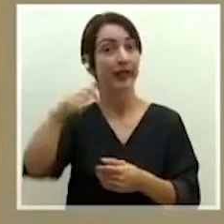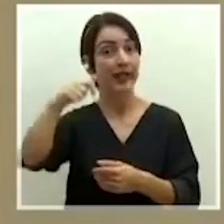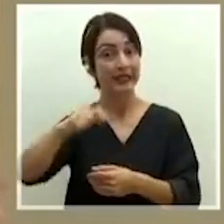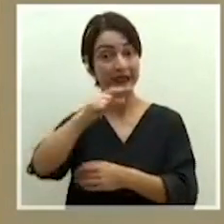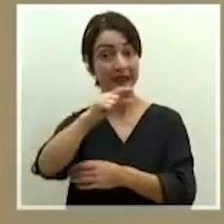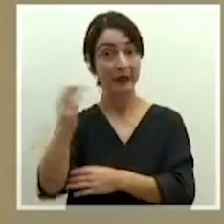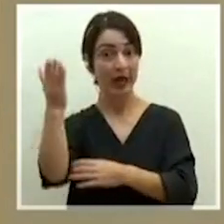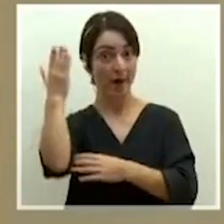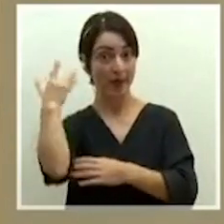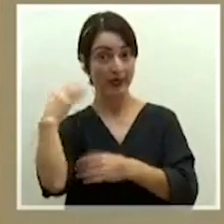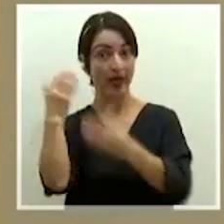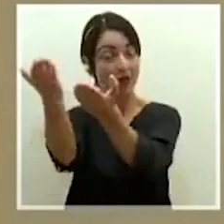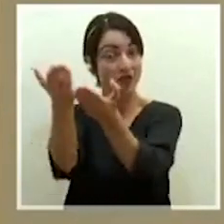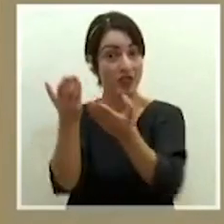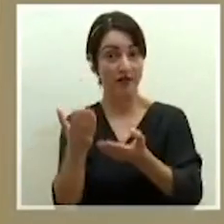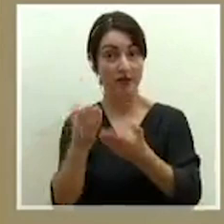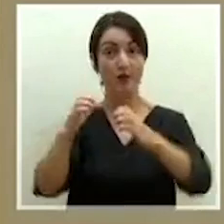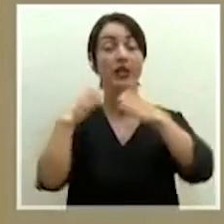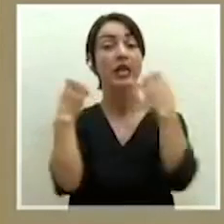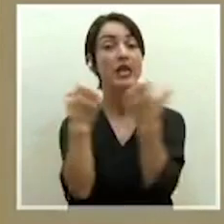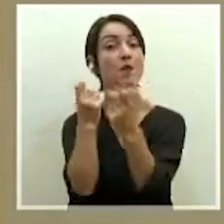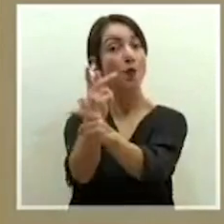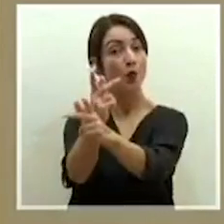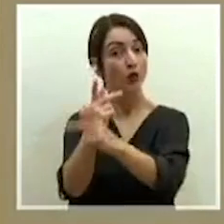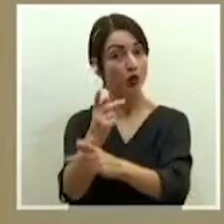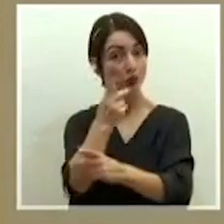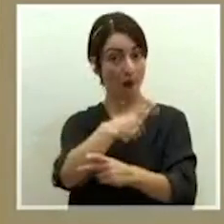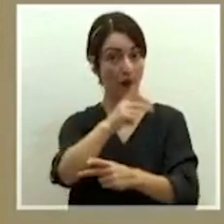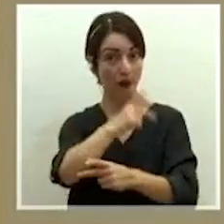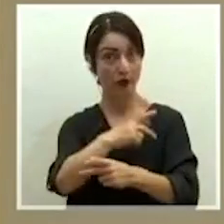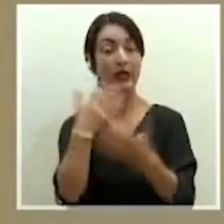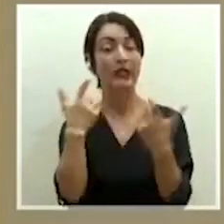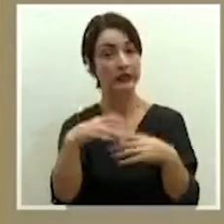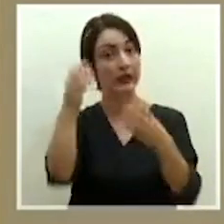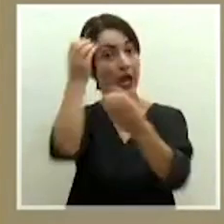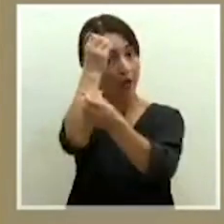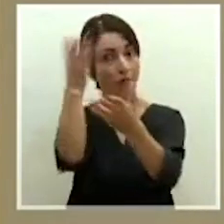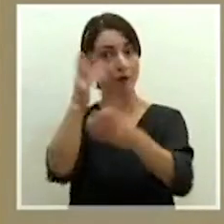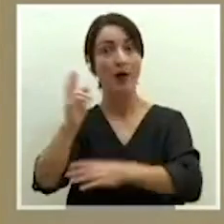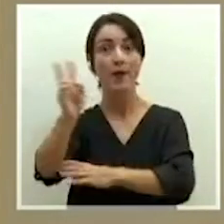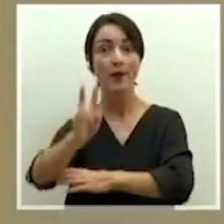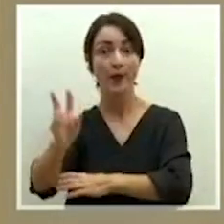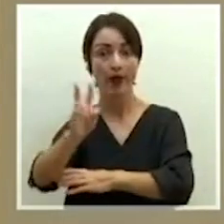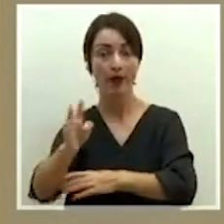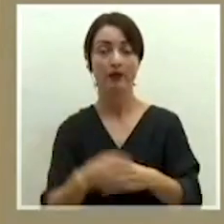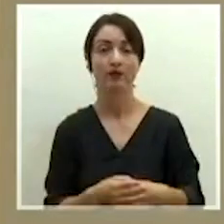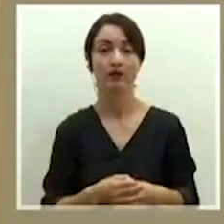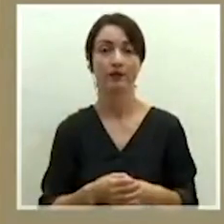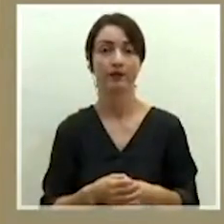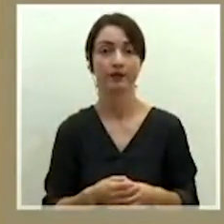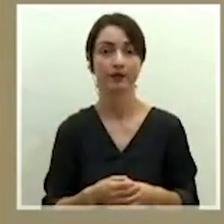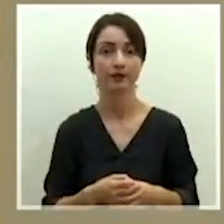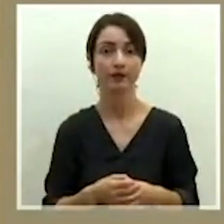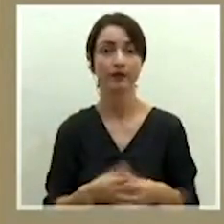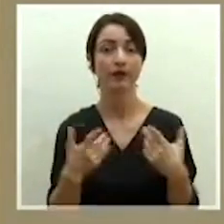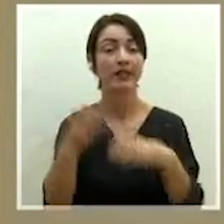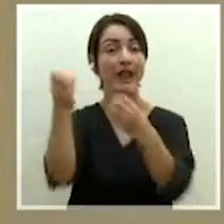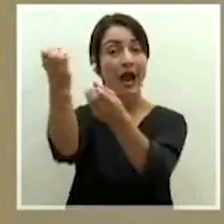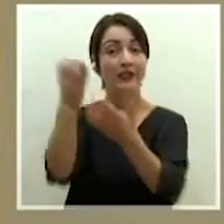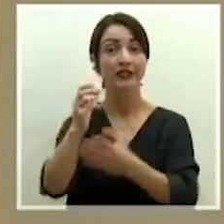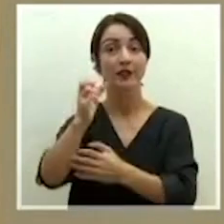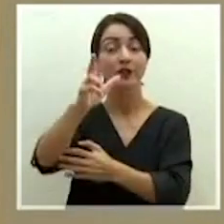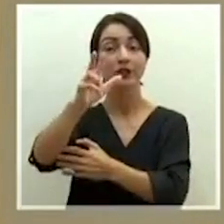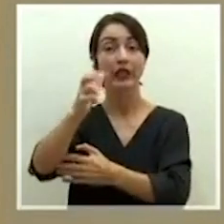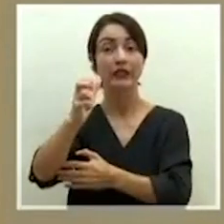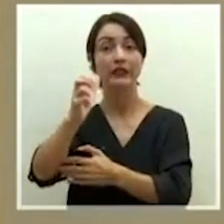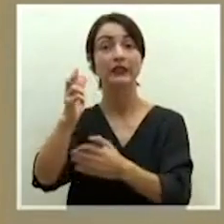pasada recibimos equipo de protección personal, esto lo informamos el viernes, donde recibimos